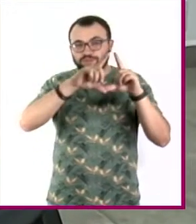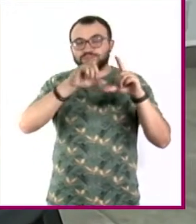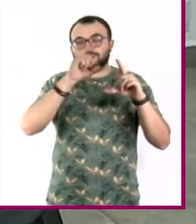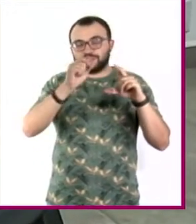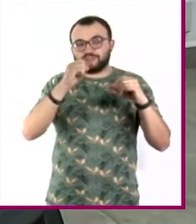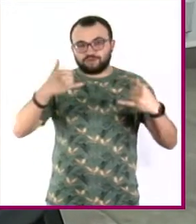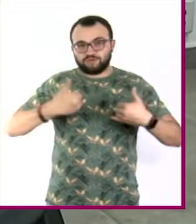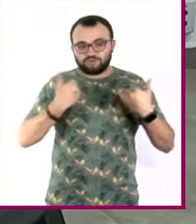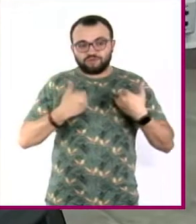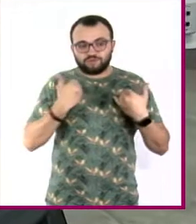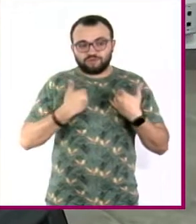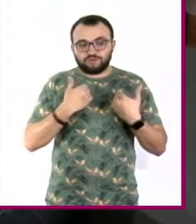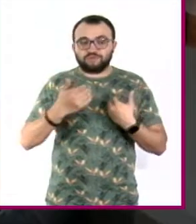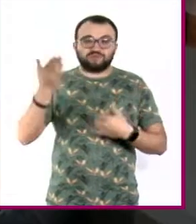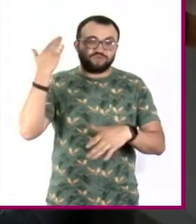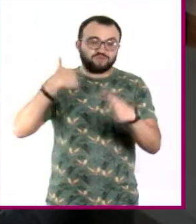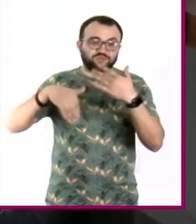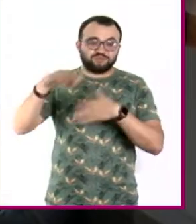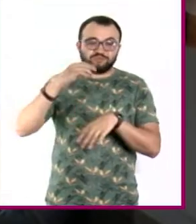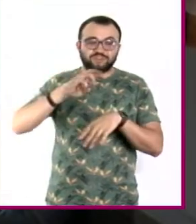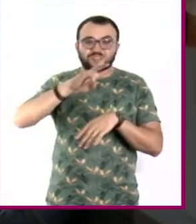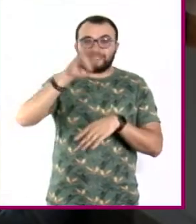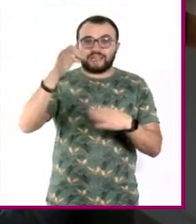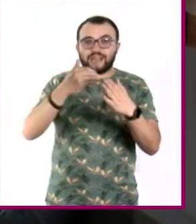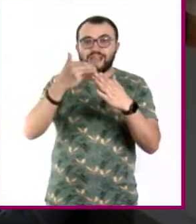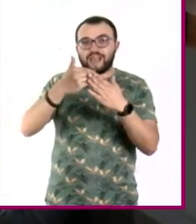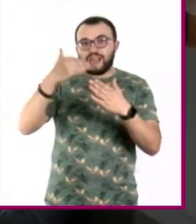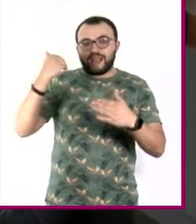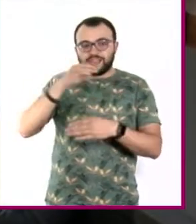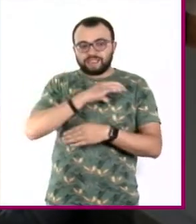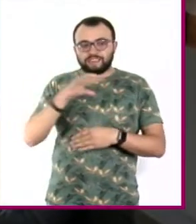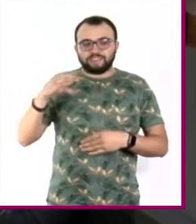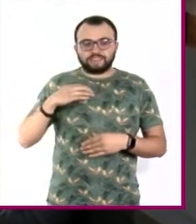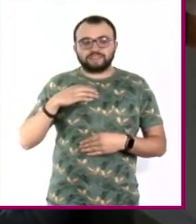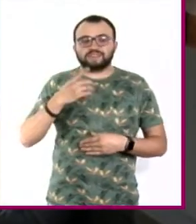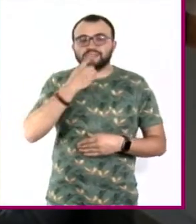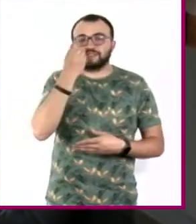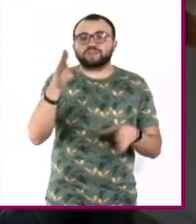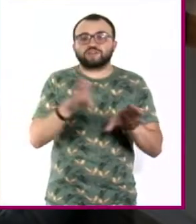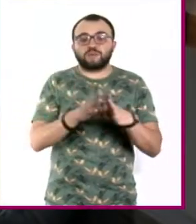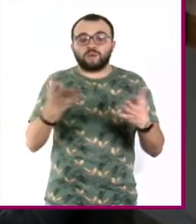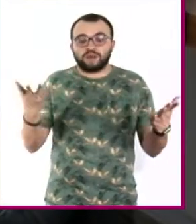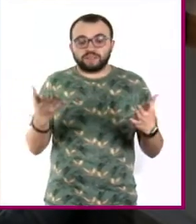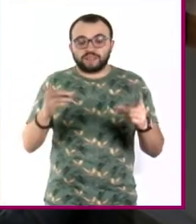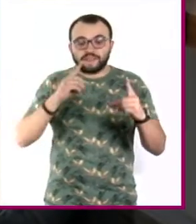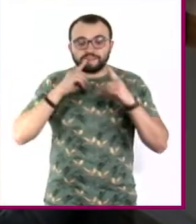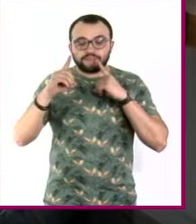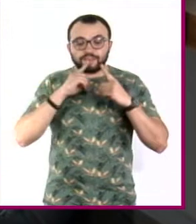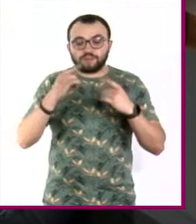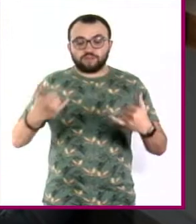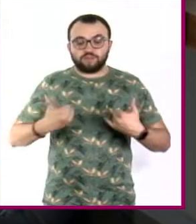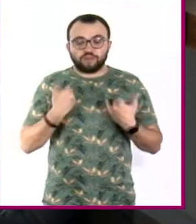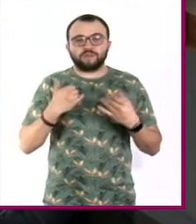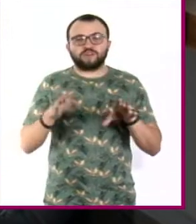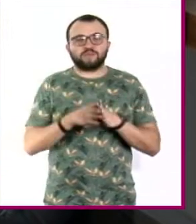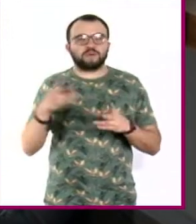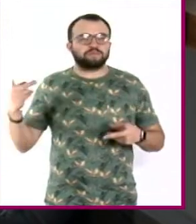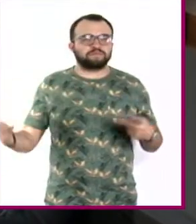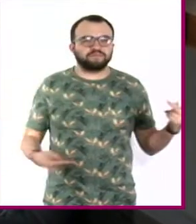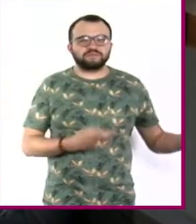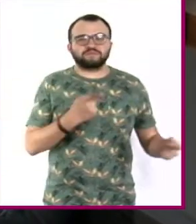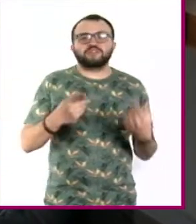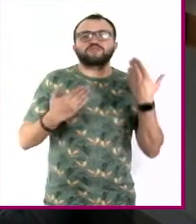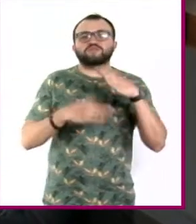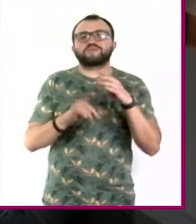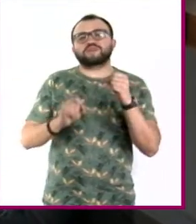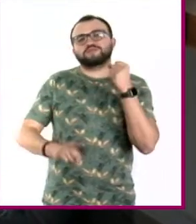era, el famoso filósofo Sócrates buscaba provocar un diálogo entre los jóvenes que detonara en cuestionamientos sobre los problemas de